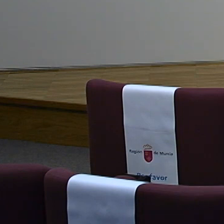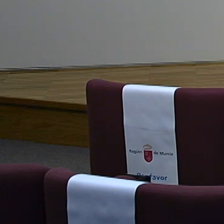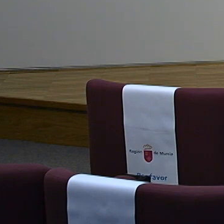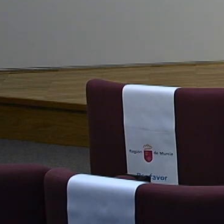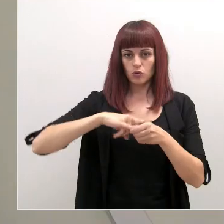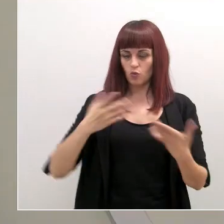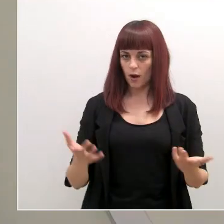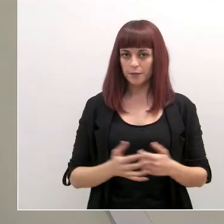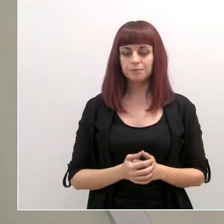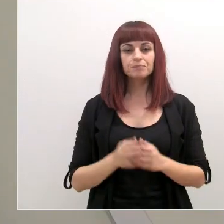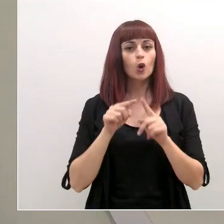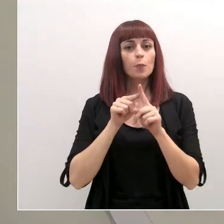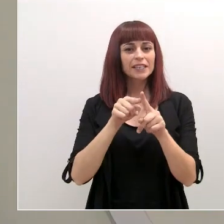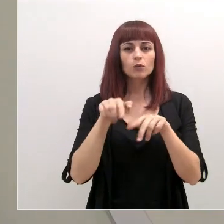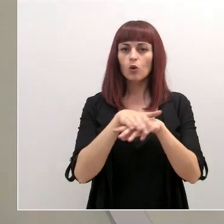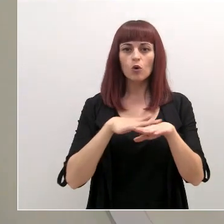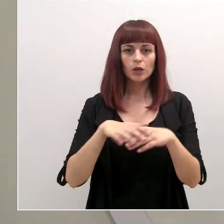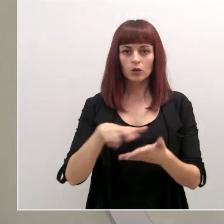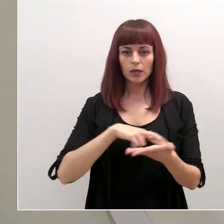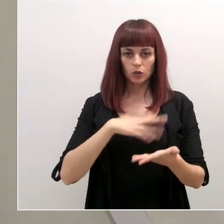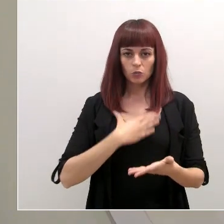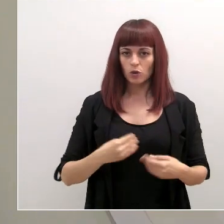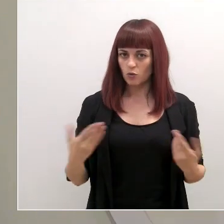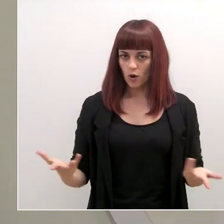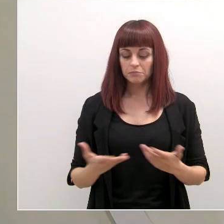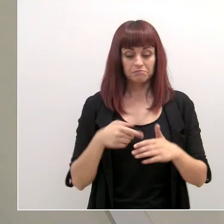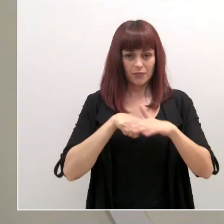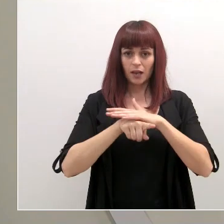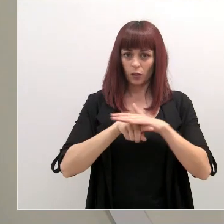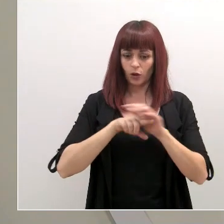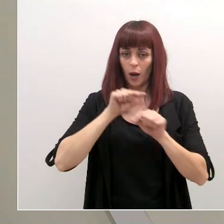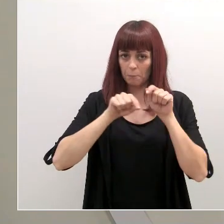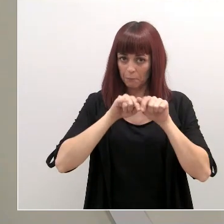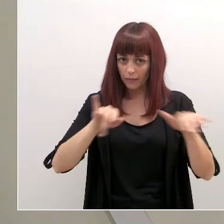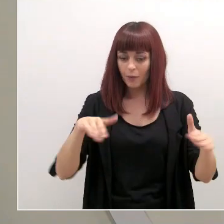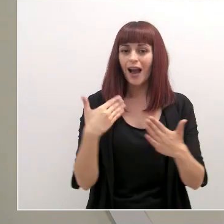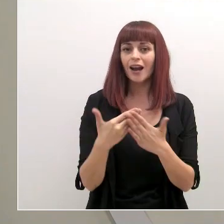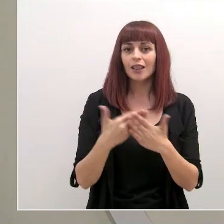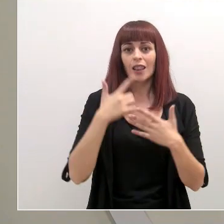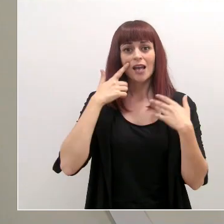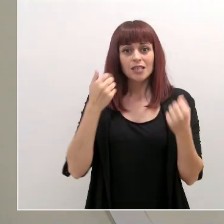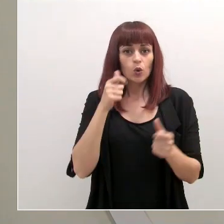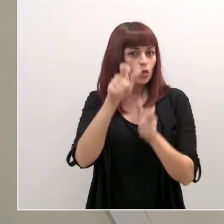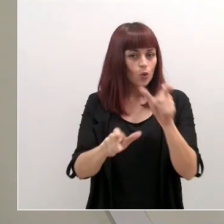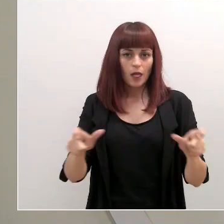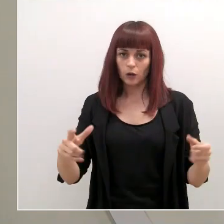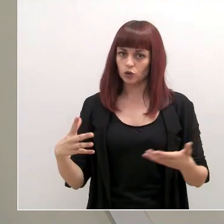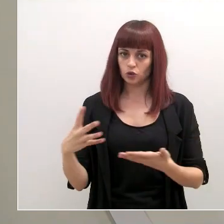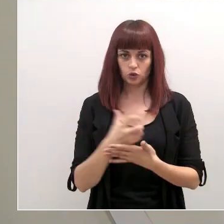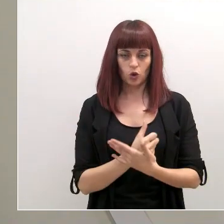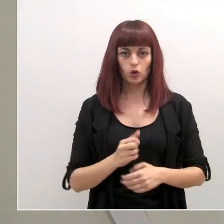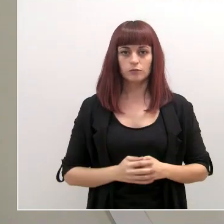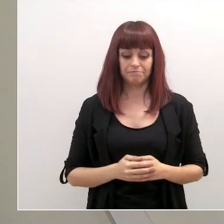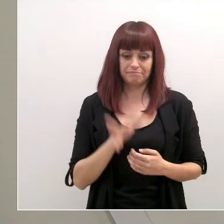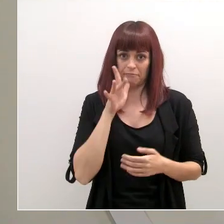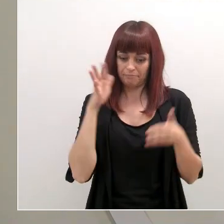lunes. El objetivo del Gobierno regional sigue siendo gestionar la pandemia y garantizar la salud de todos los ciudadanos. Y en